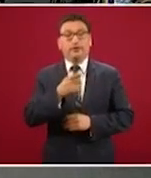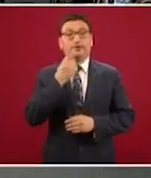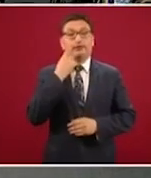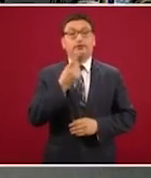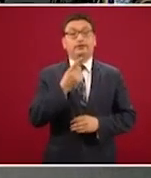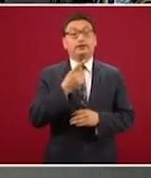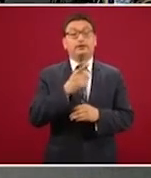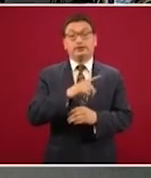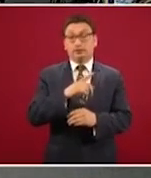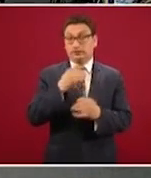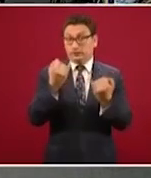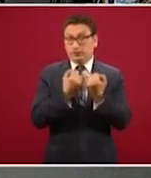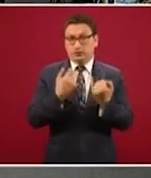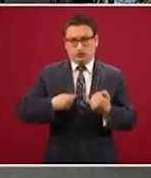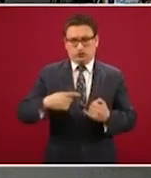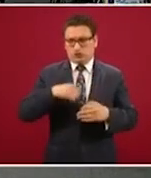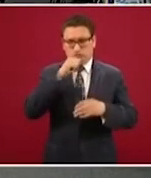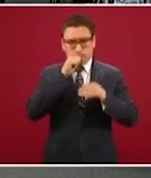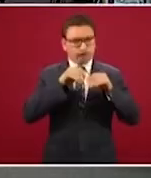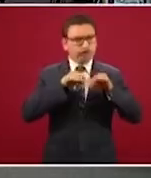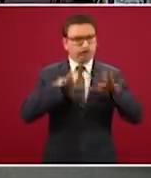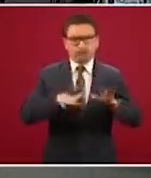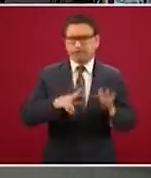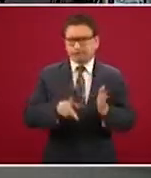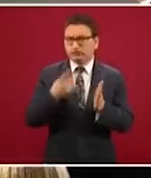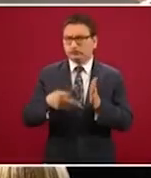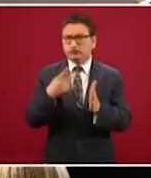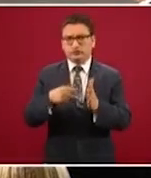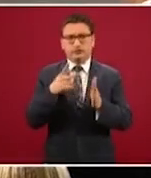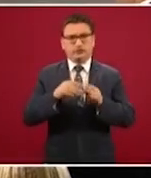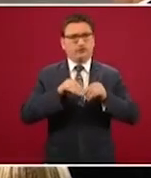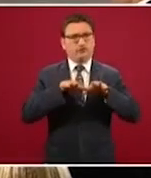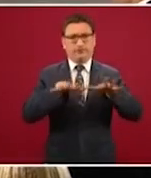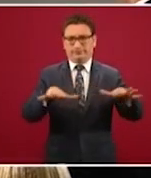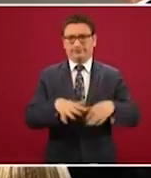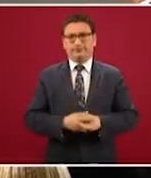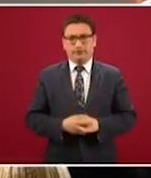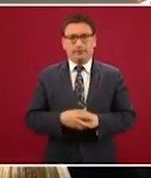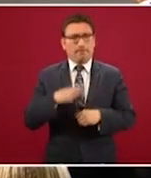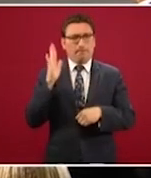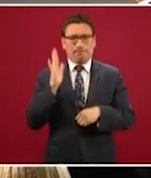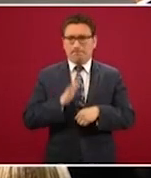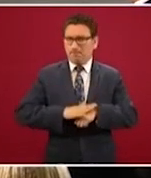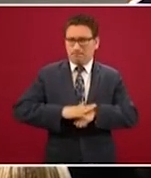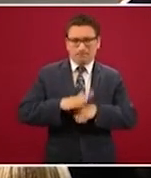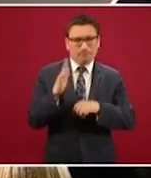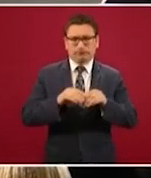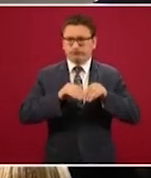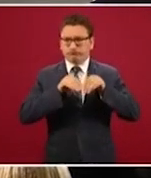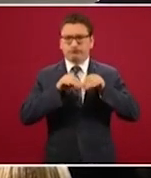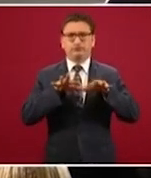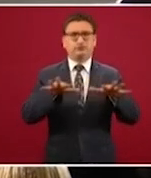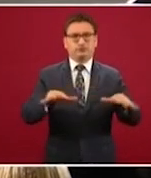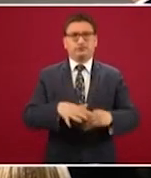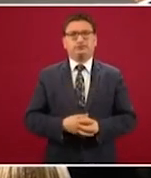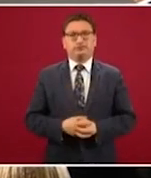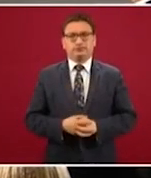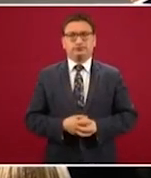a intensificar la información, a ser más